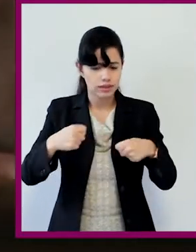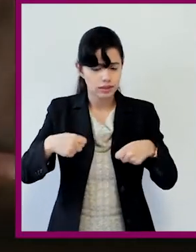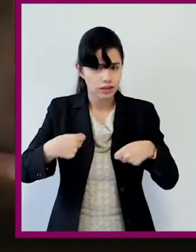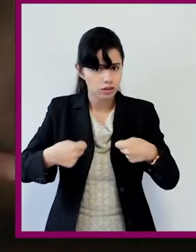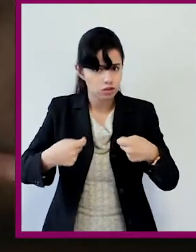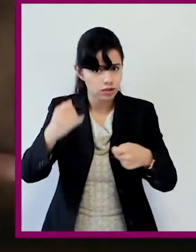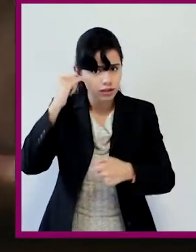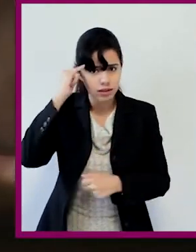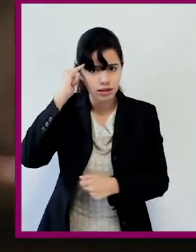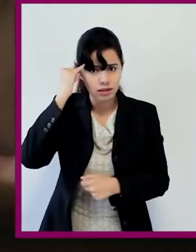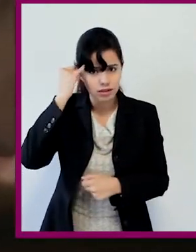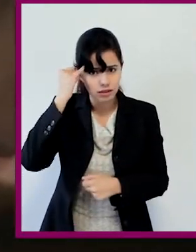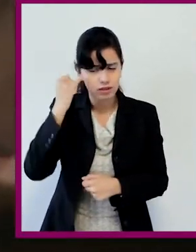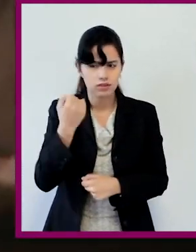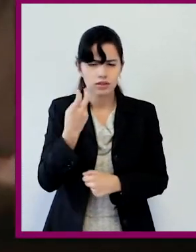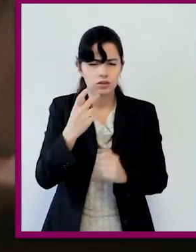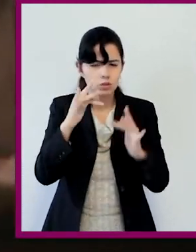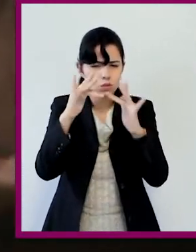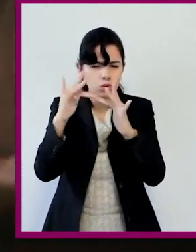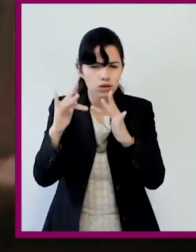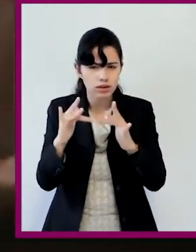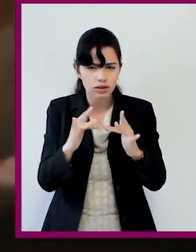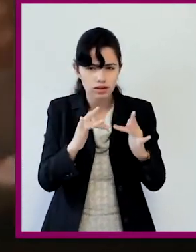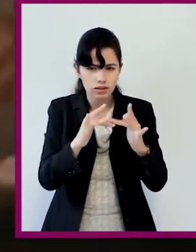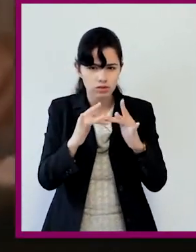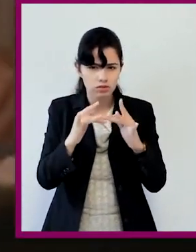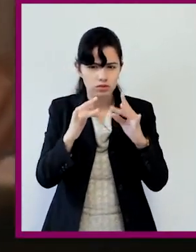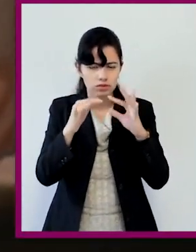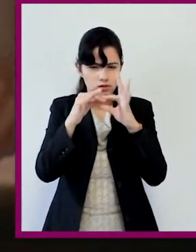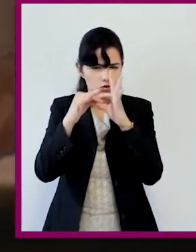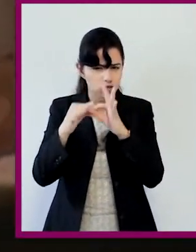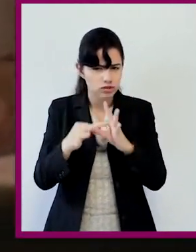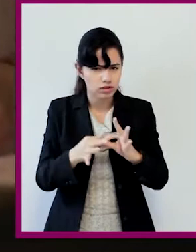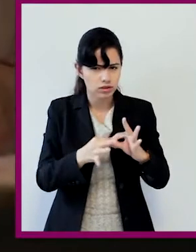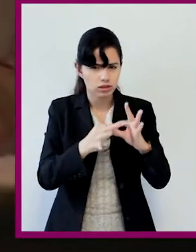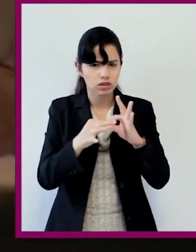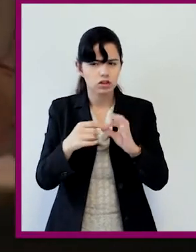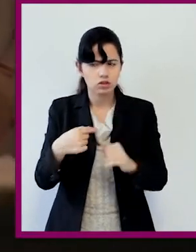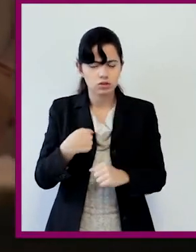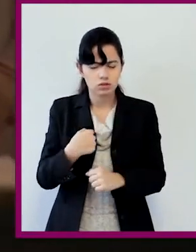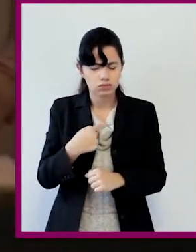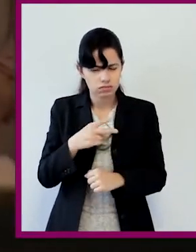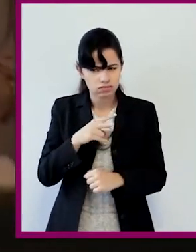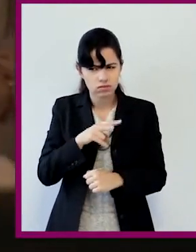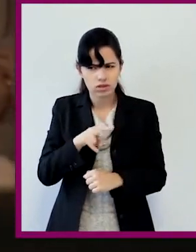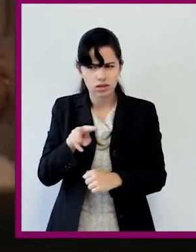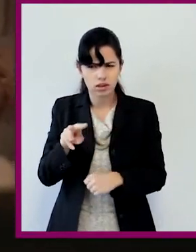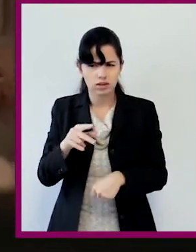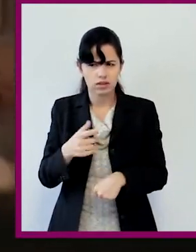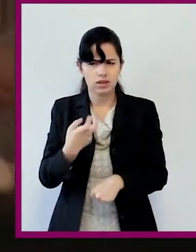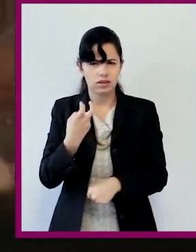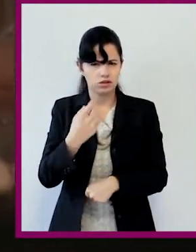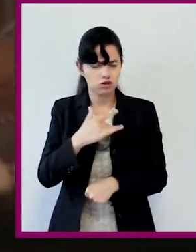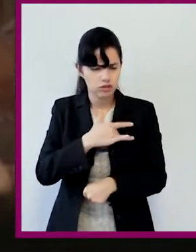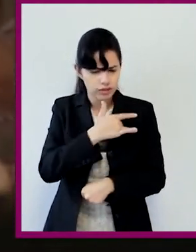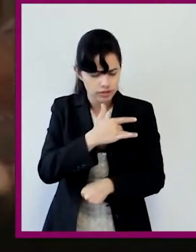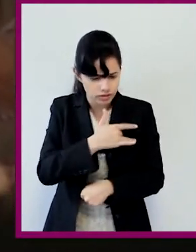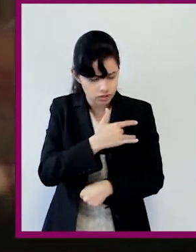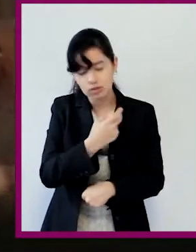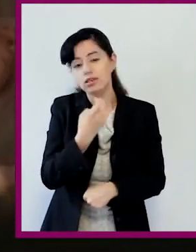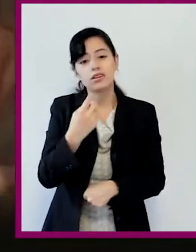tocan. Me parece que en todas había esta sensación y esta conciencia de